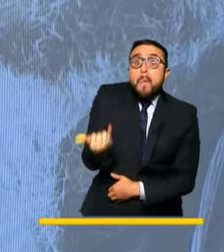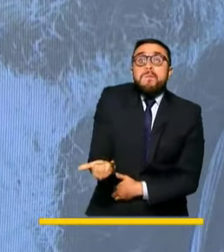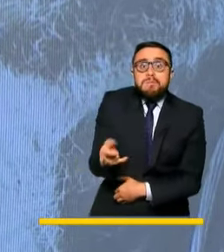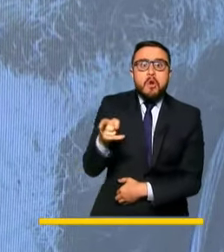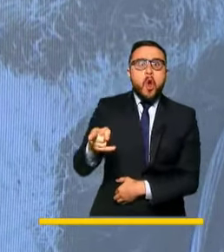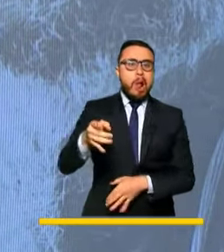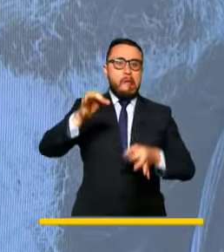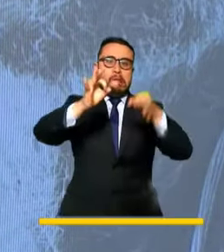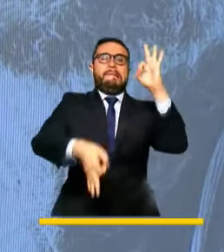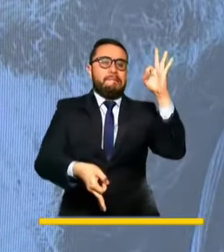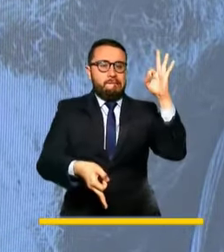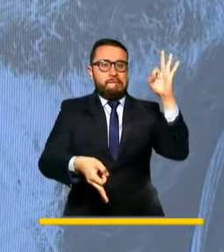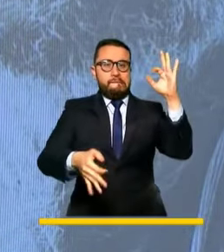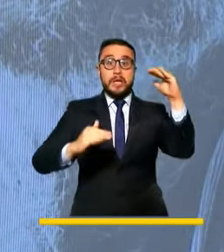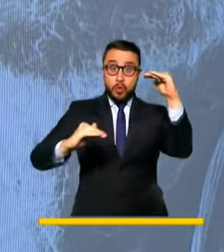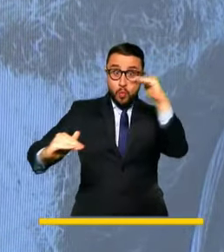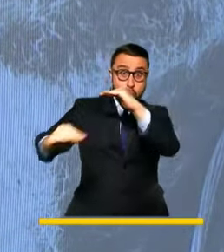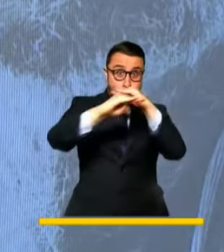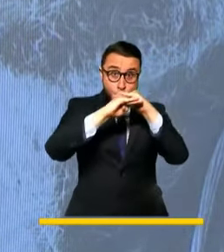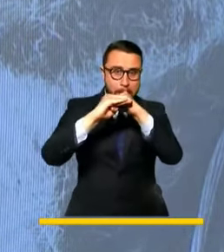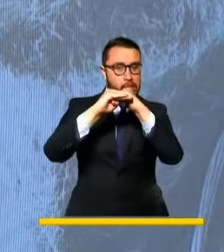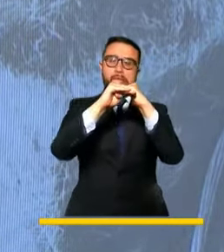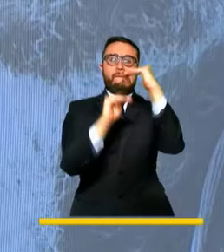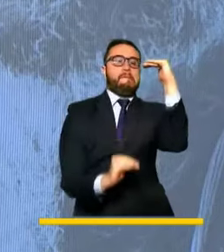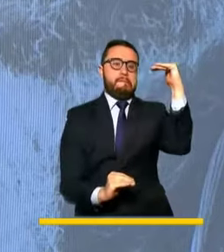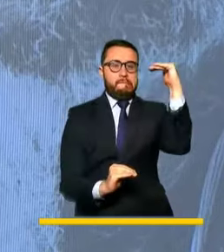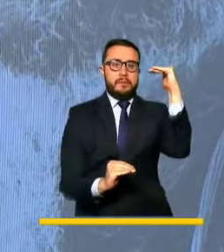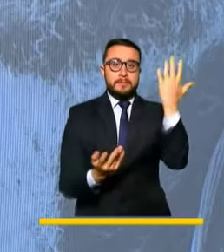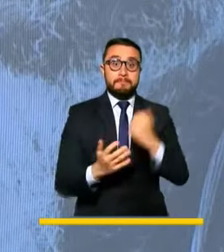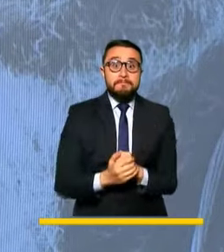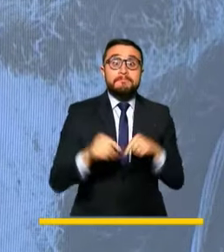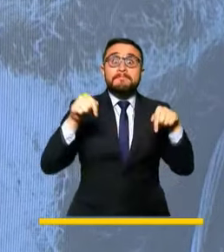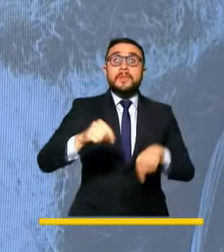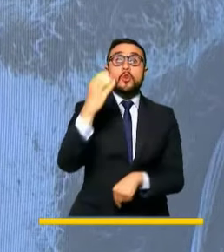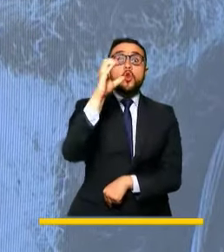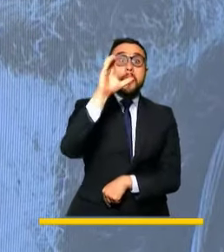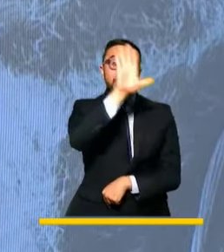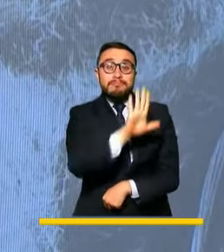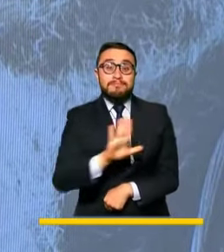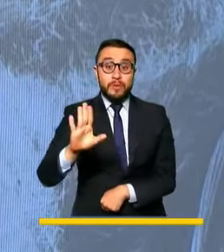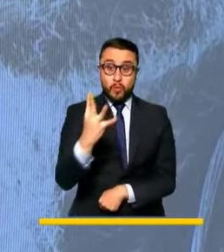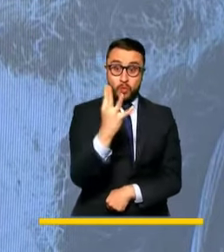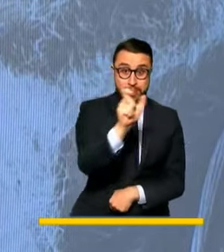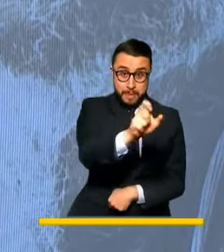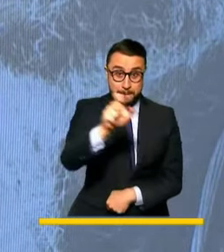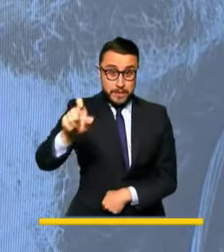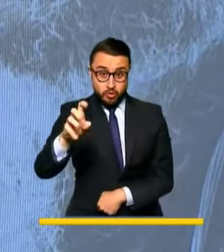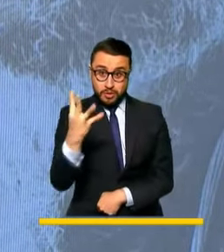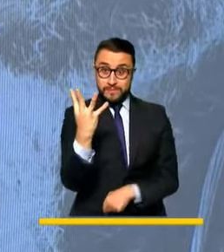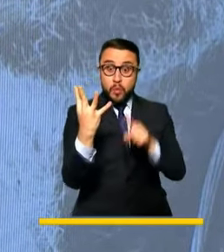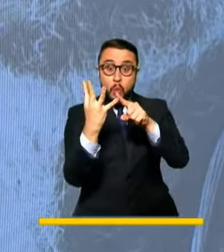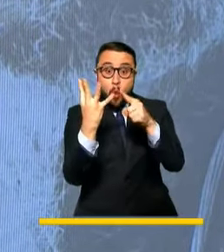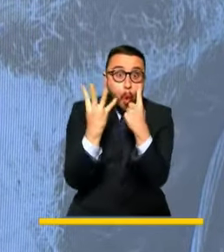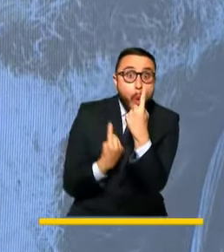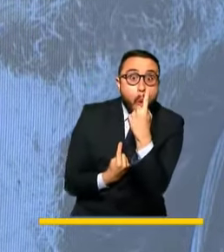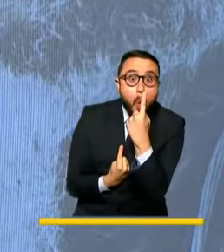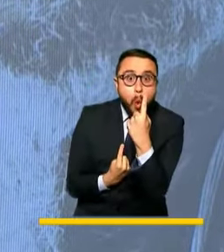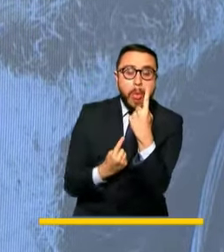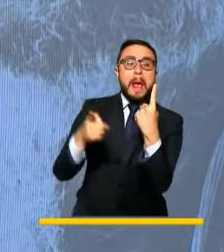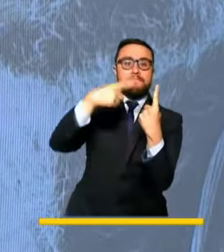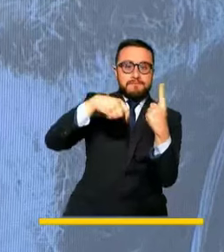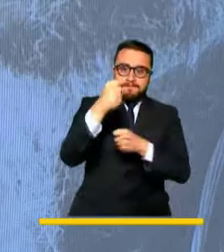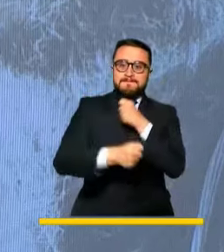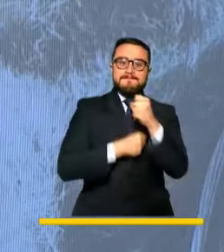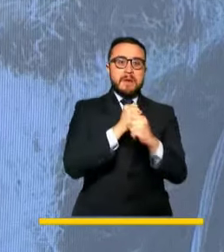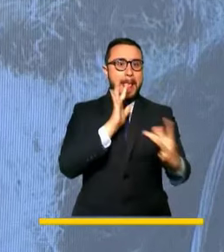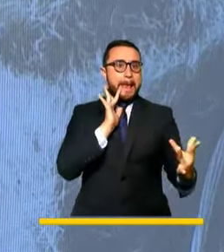injusto y desigual. En Colombia solo uno de cuatro personas llegan a la edad con